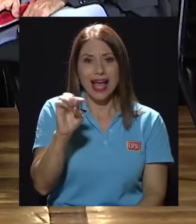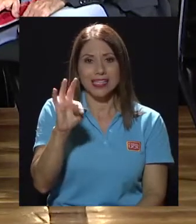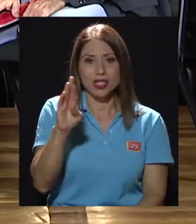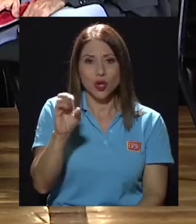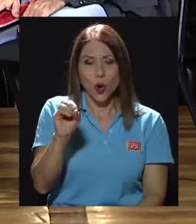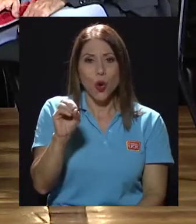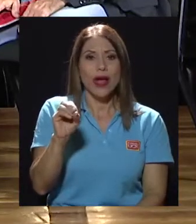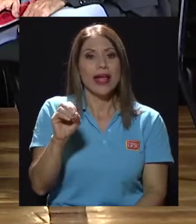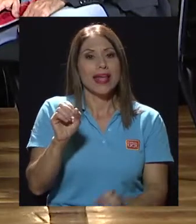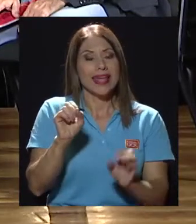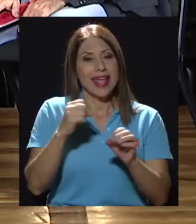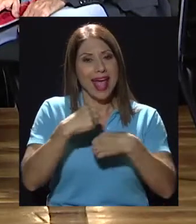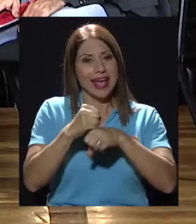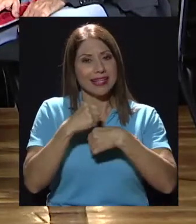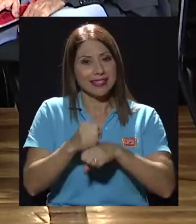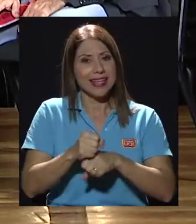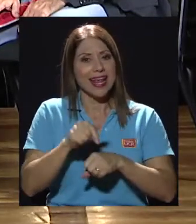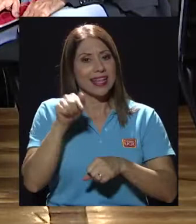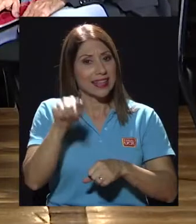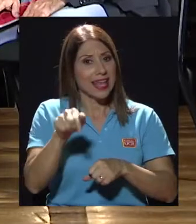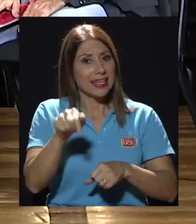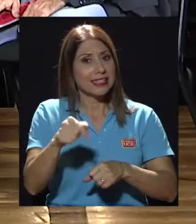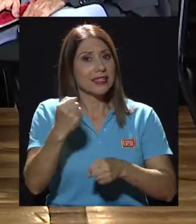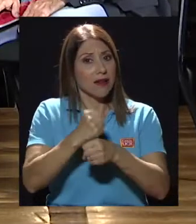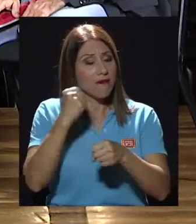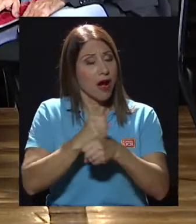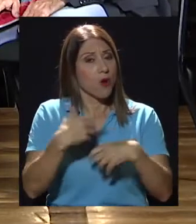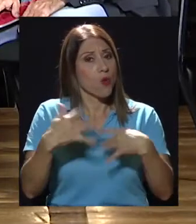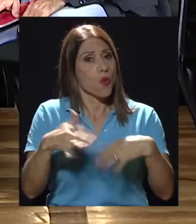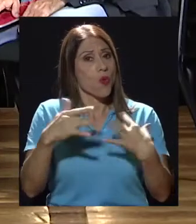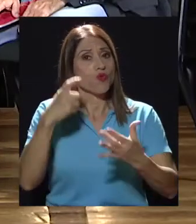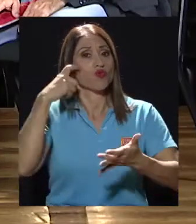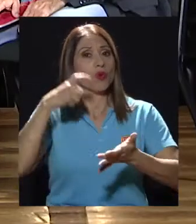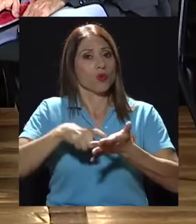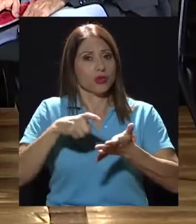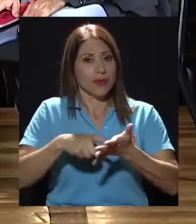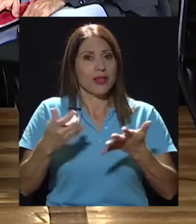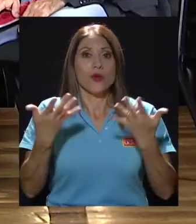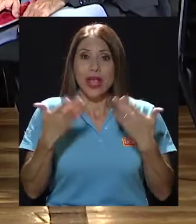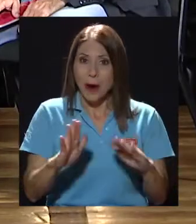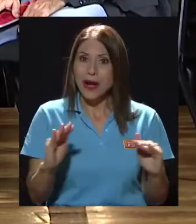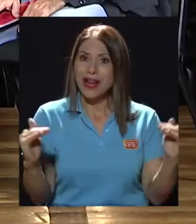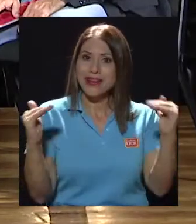hacer de este gran trabajo un reconocimiento que abra puertas a nivel internacional quiere